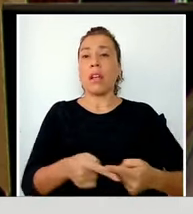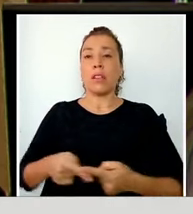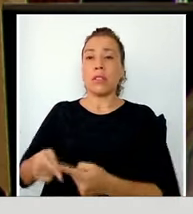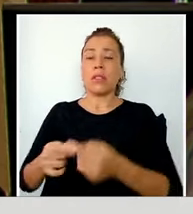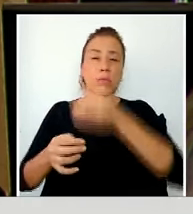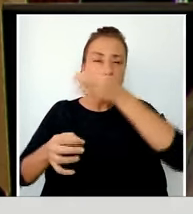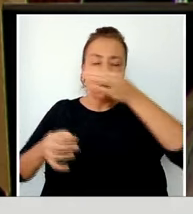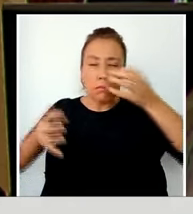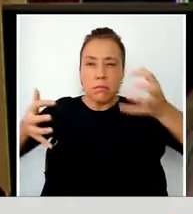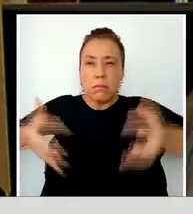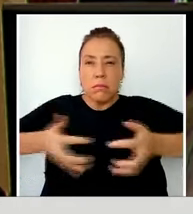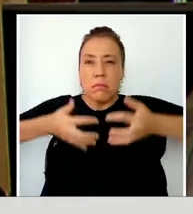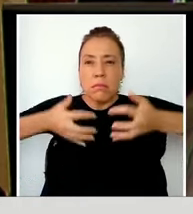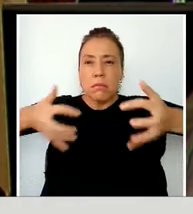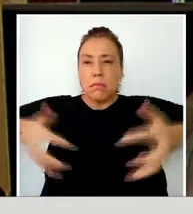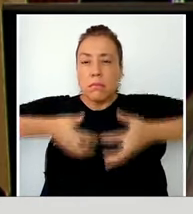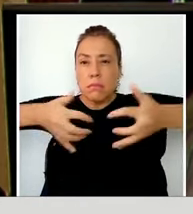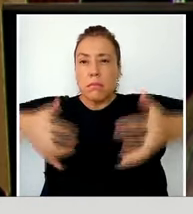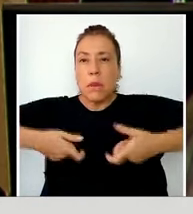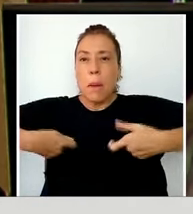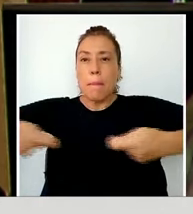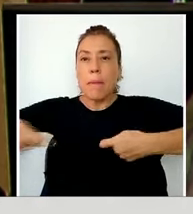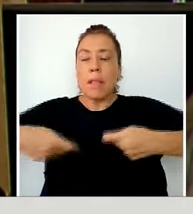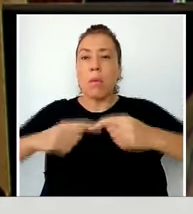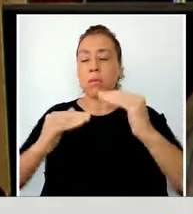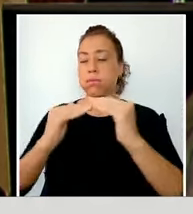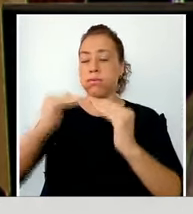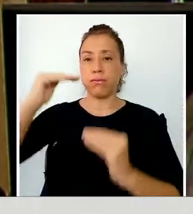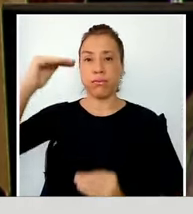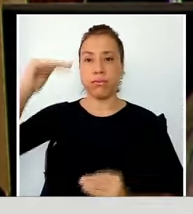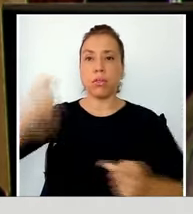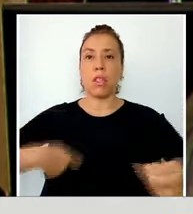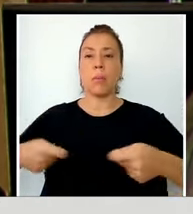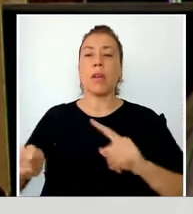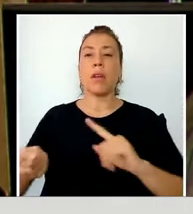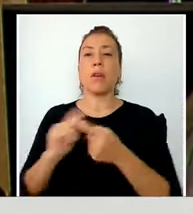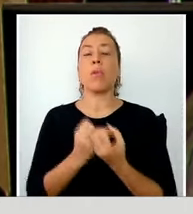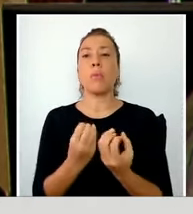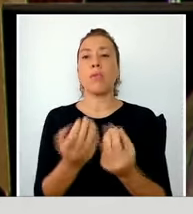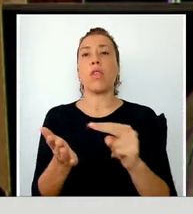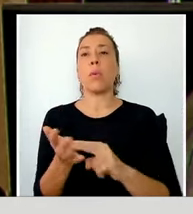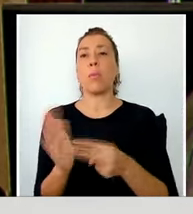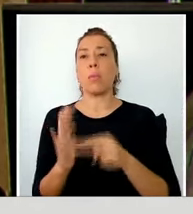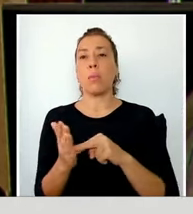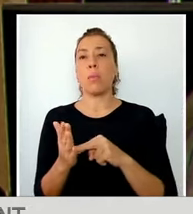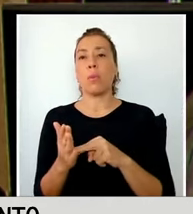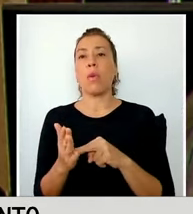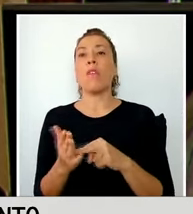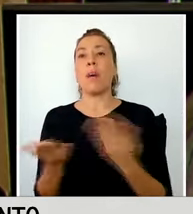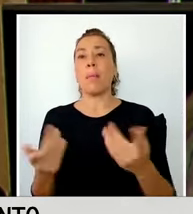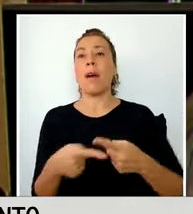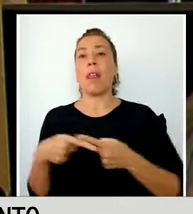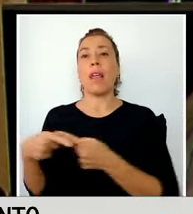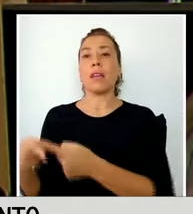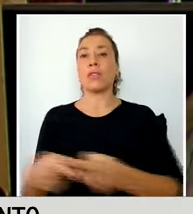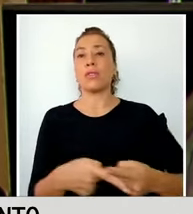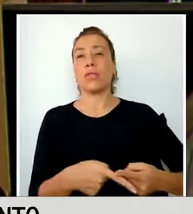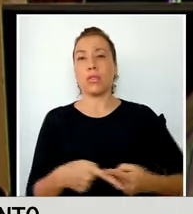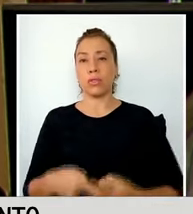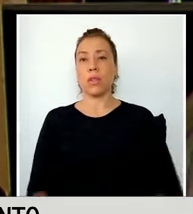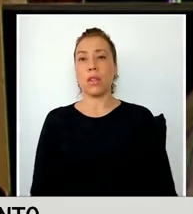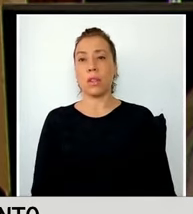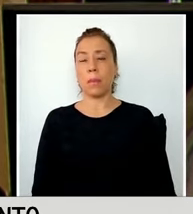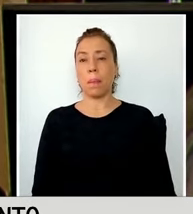los mercados y la asimetría en los mercados no ha generado un problema finalmente como sociedad y es así que